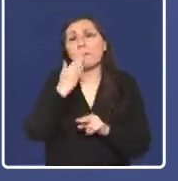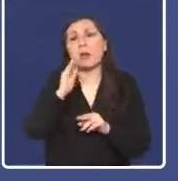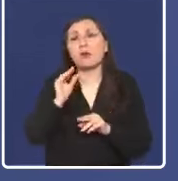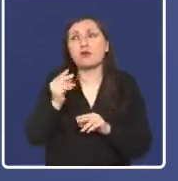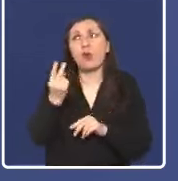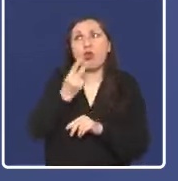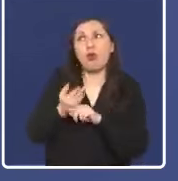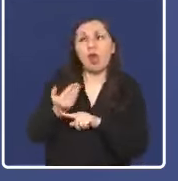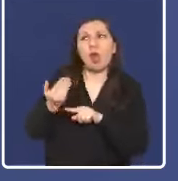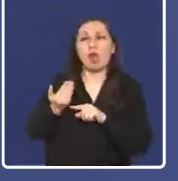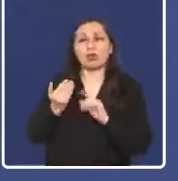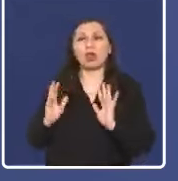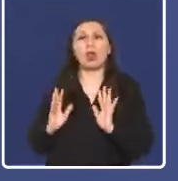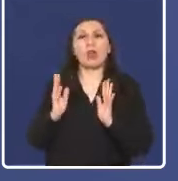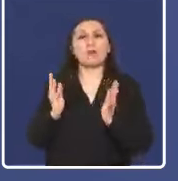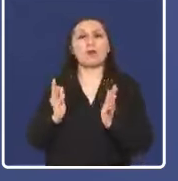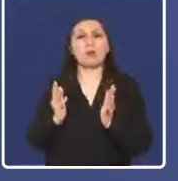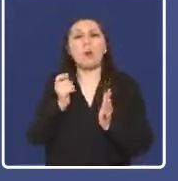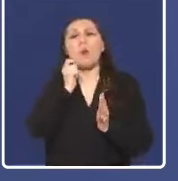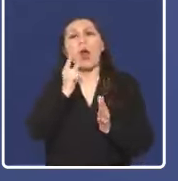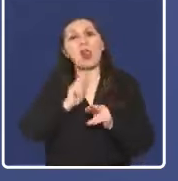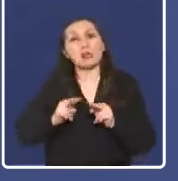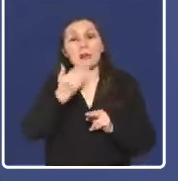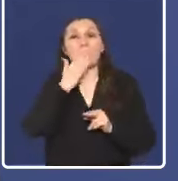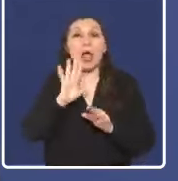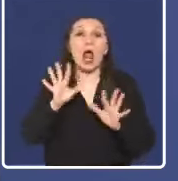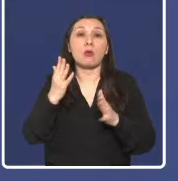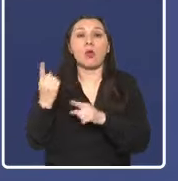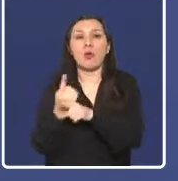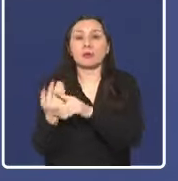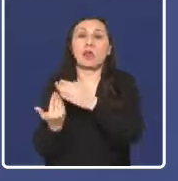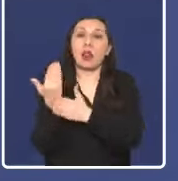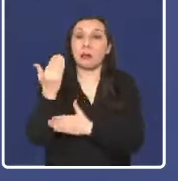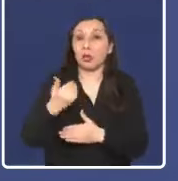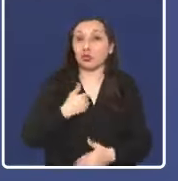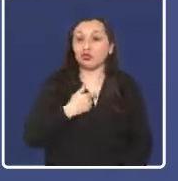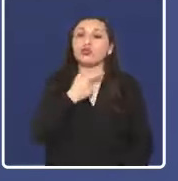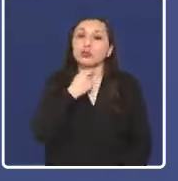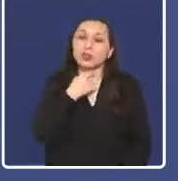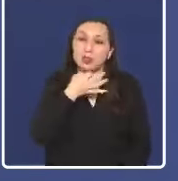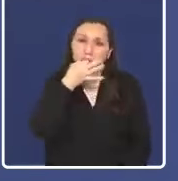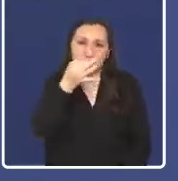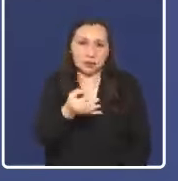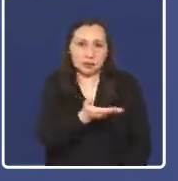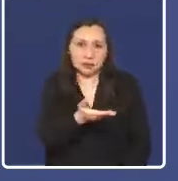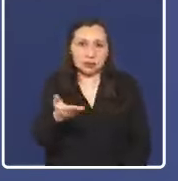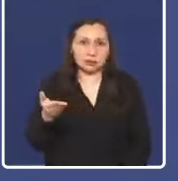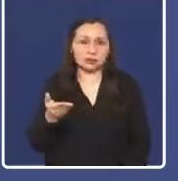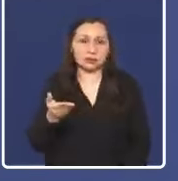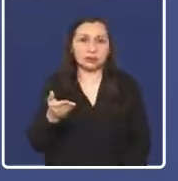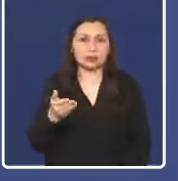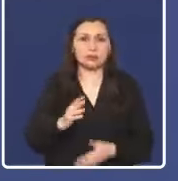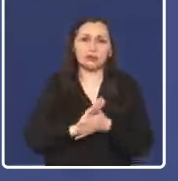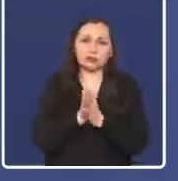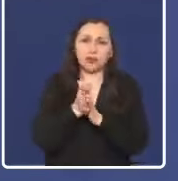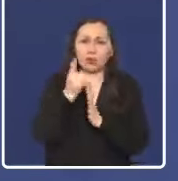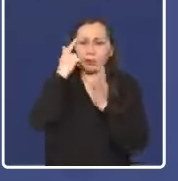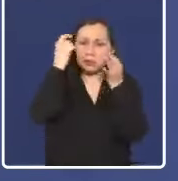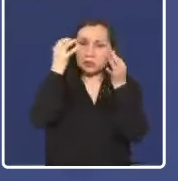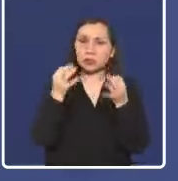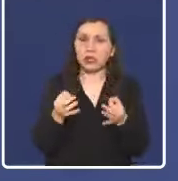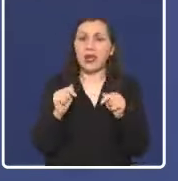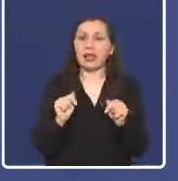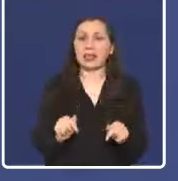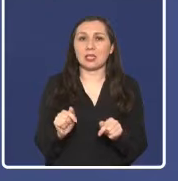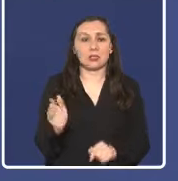horas antes, si es que quizás se podría haber hablado ese día en la mañana. Pero lo que yo les quiero transmitir es la total certeza de